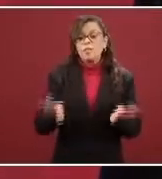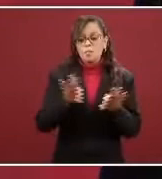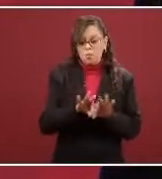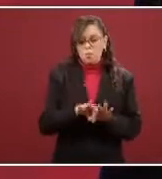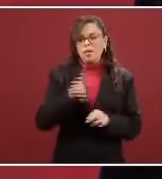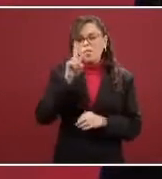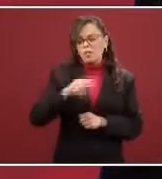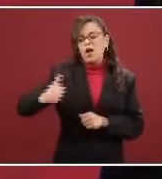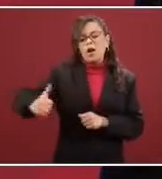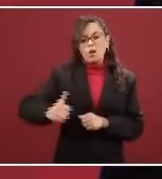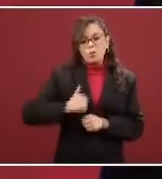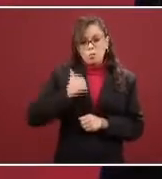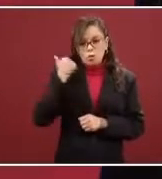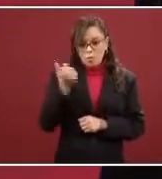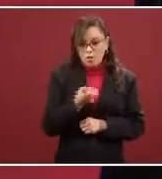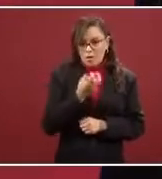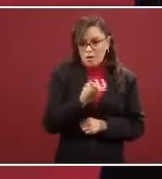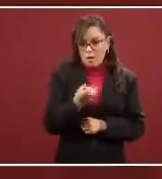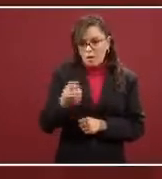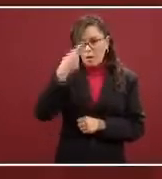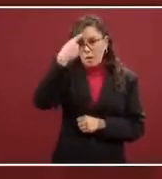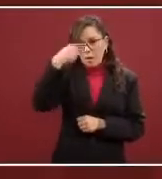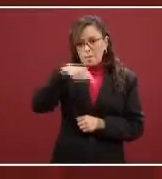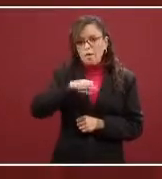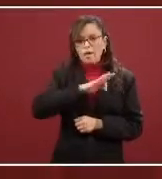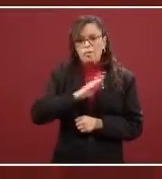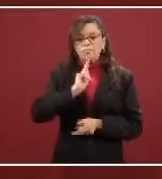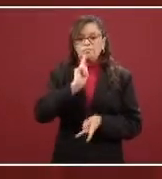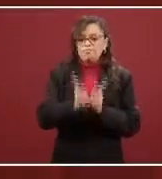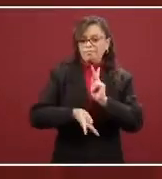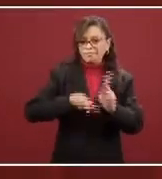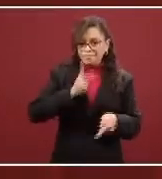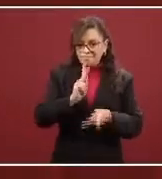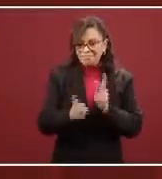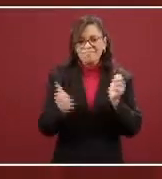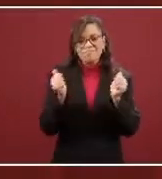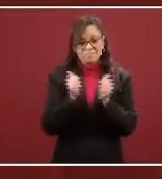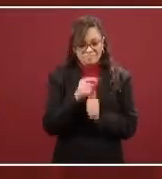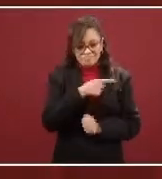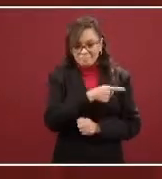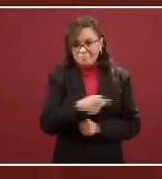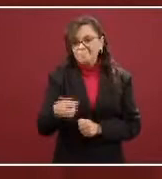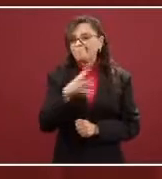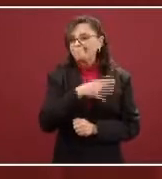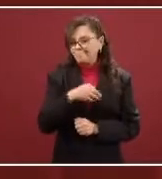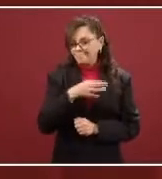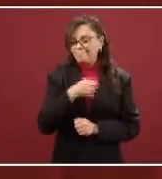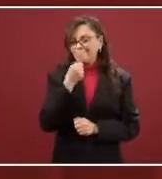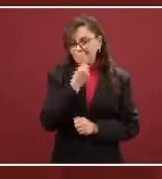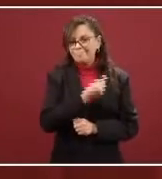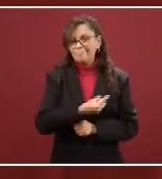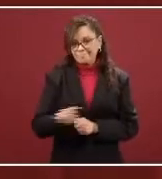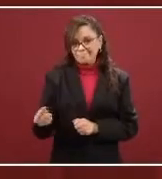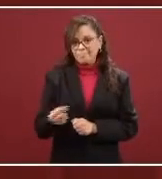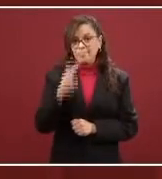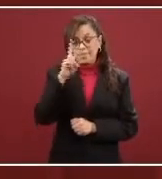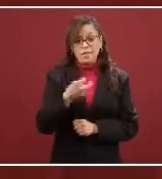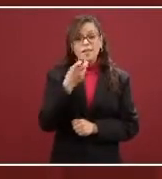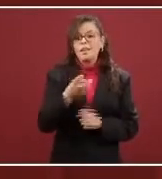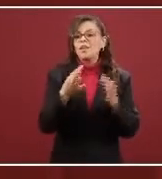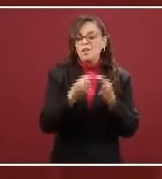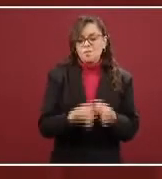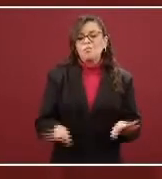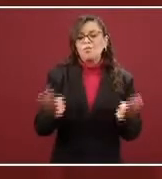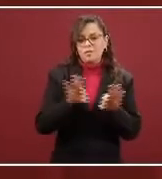aprovechar esta oportunidad también de conversación con los hijos. Vaya, es importante toda esta comunicación. Ahora,